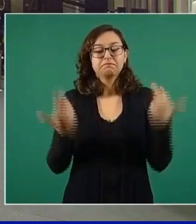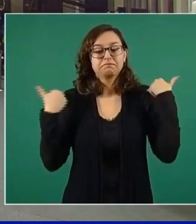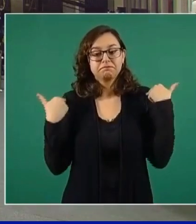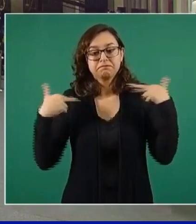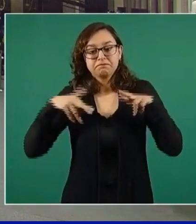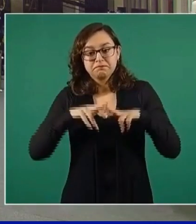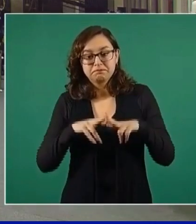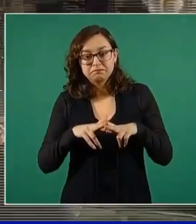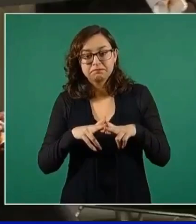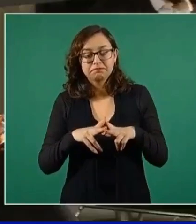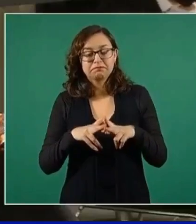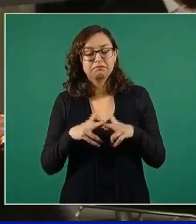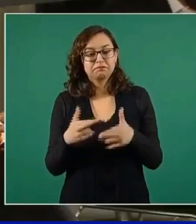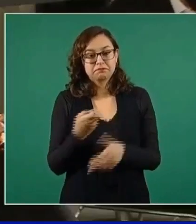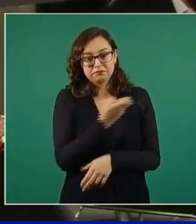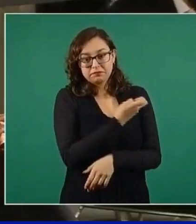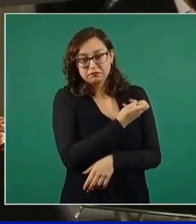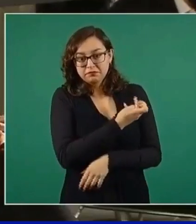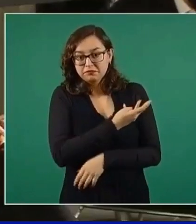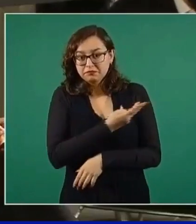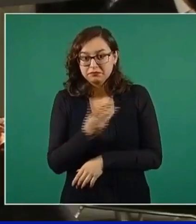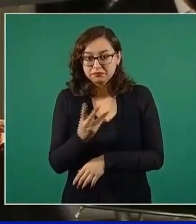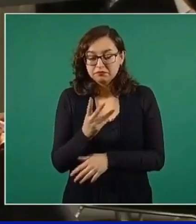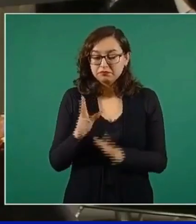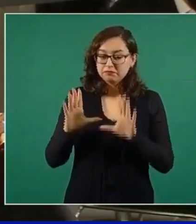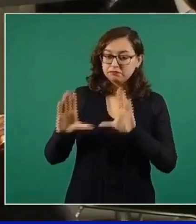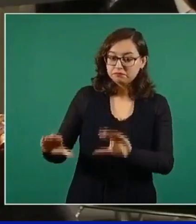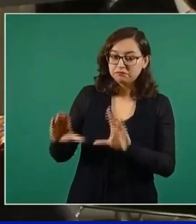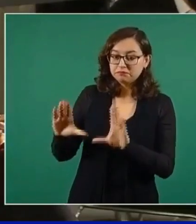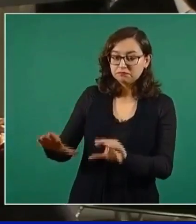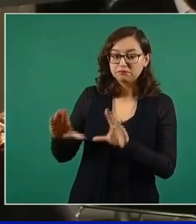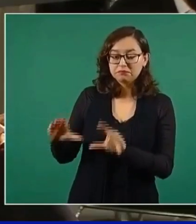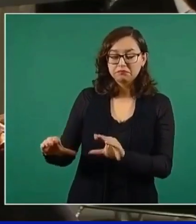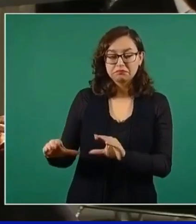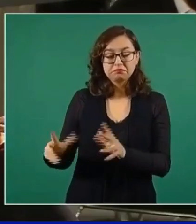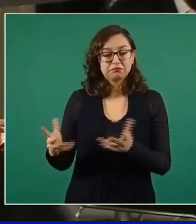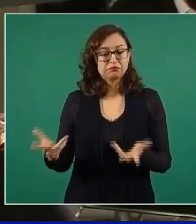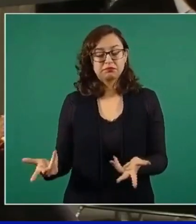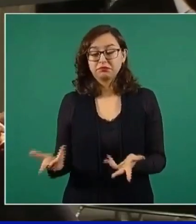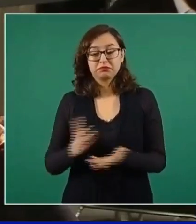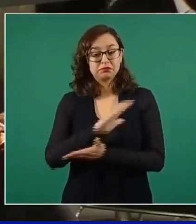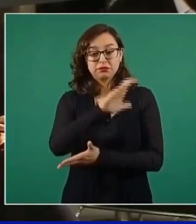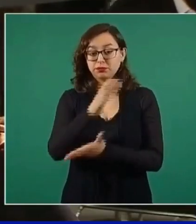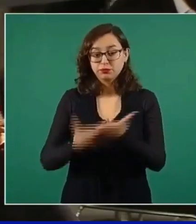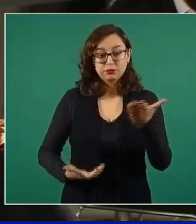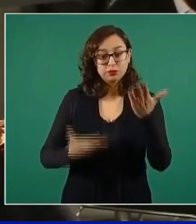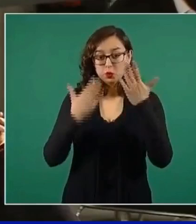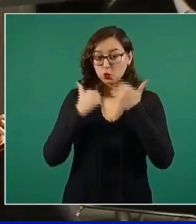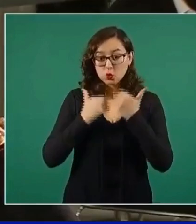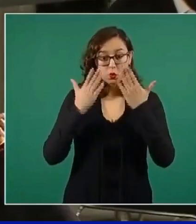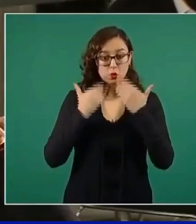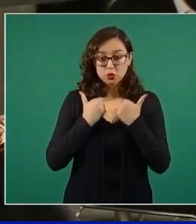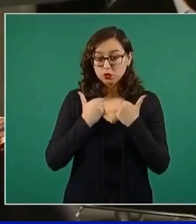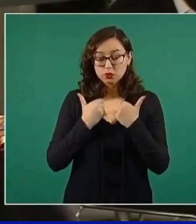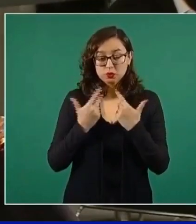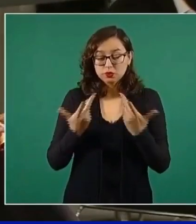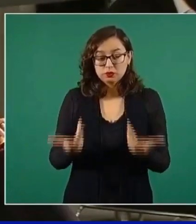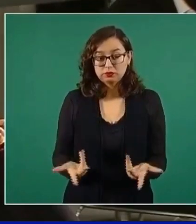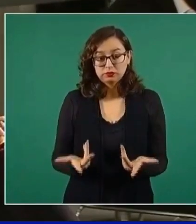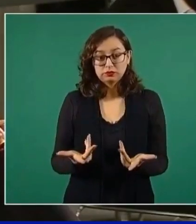los profesores finalmente son parte de esta enseñanza, pues padecen de este tema de